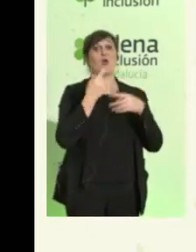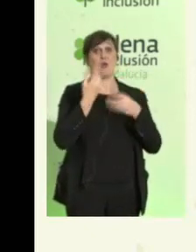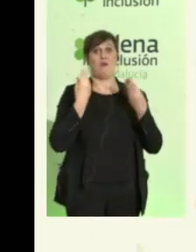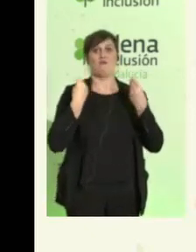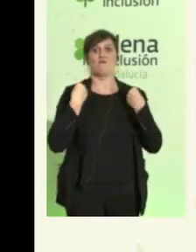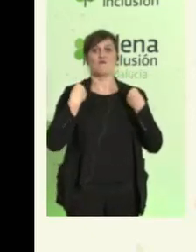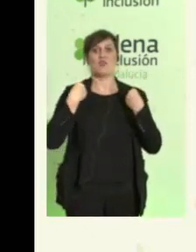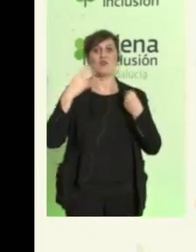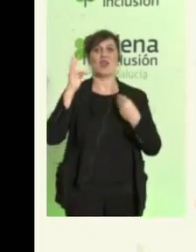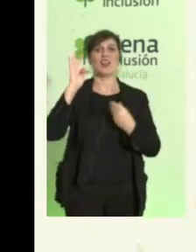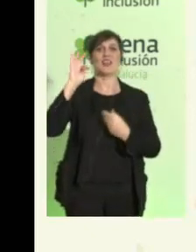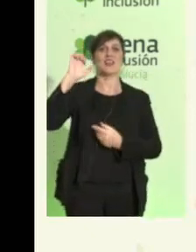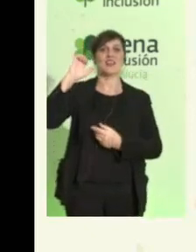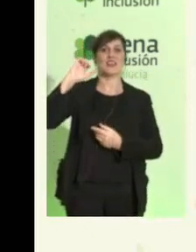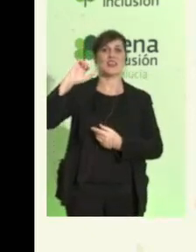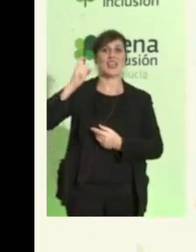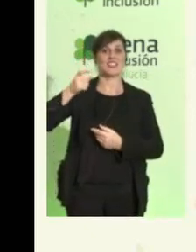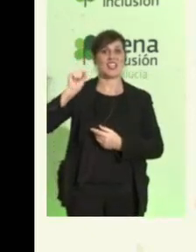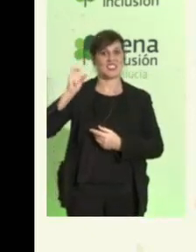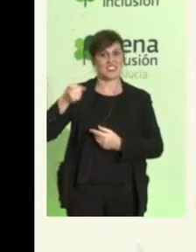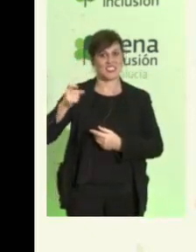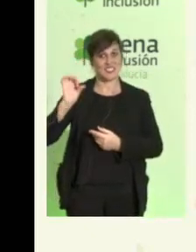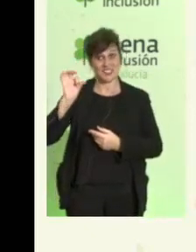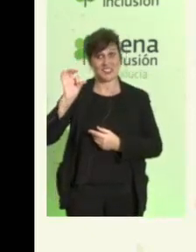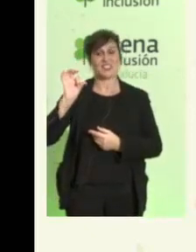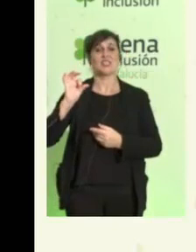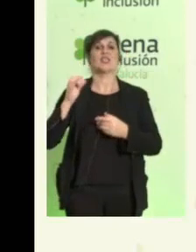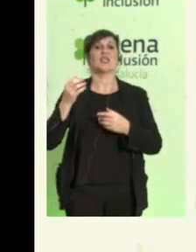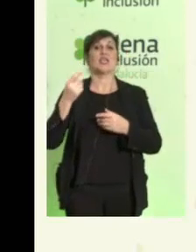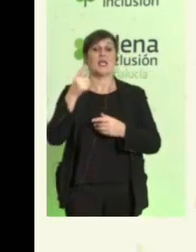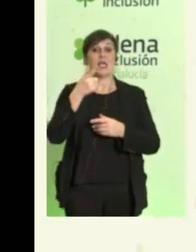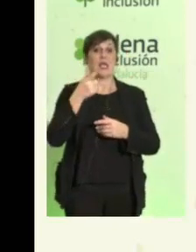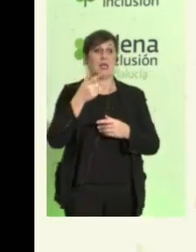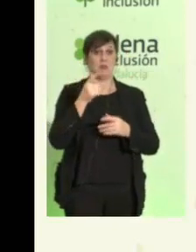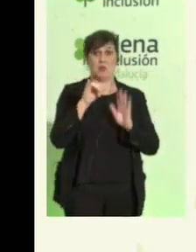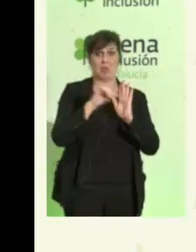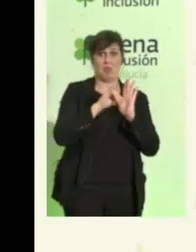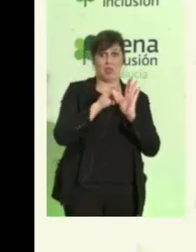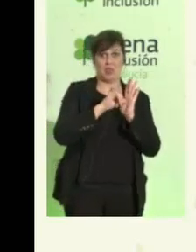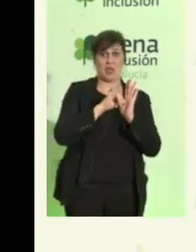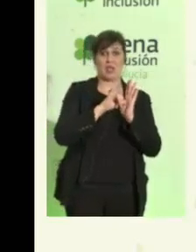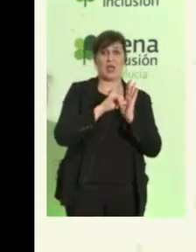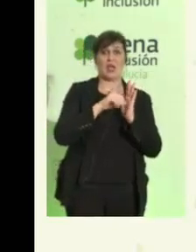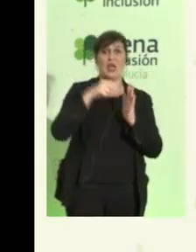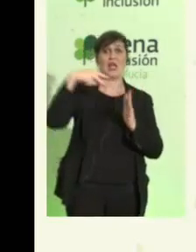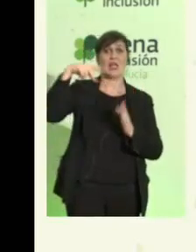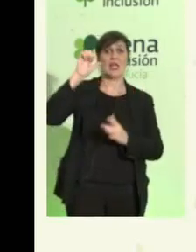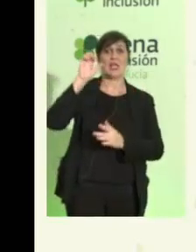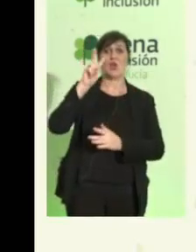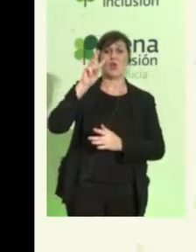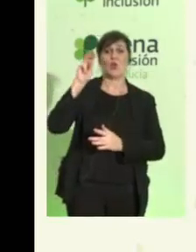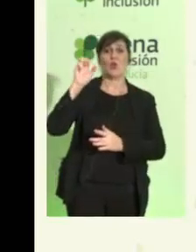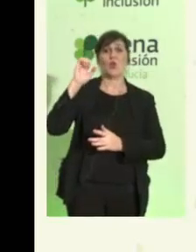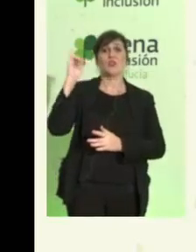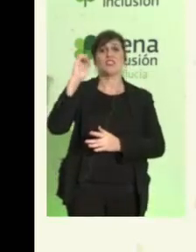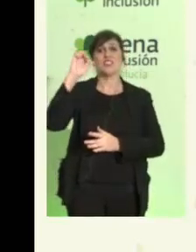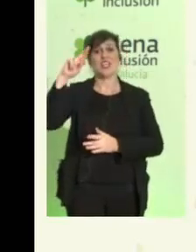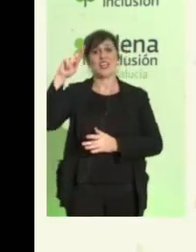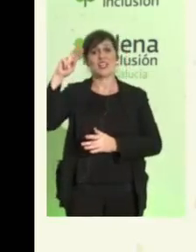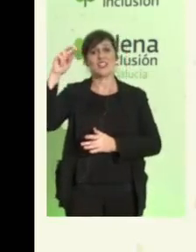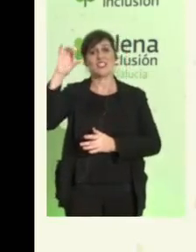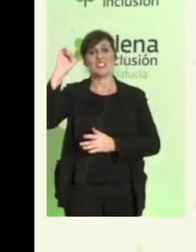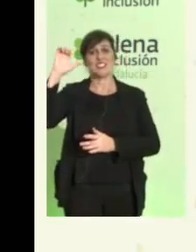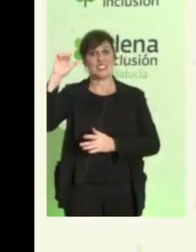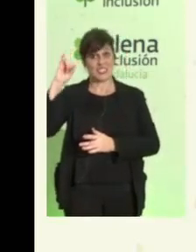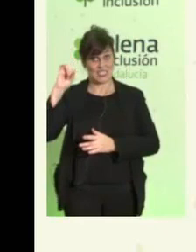que no está nada lejos de cerca de New Jersey. Es un viaje en avión de 3 o 4 horas, pero empezaron a hablar, empezaron a estar en